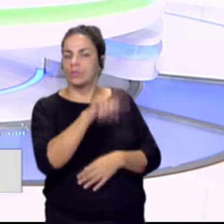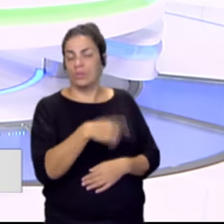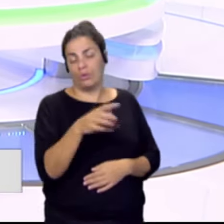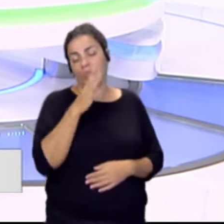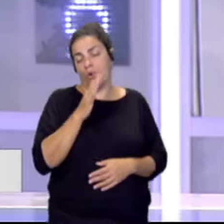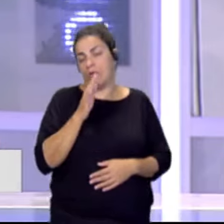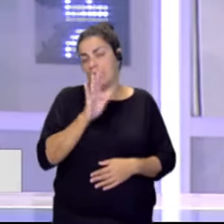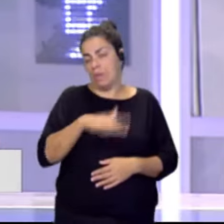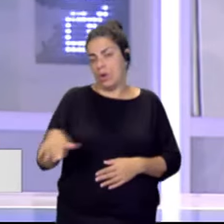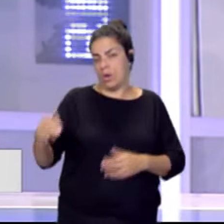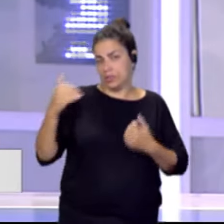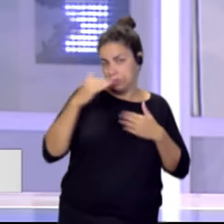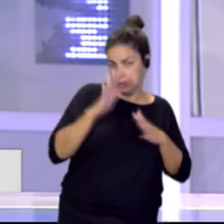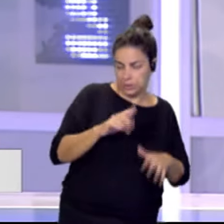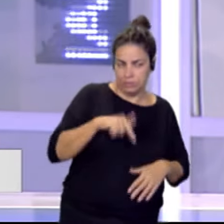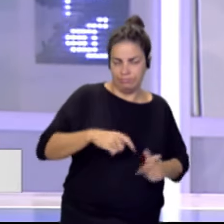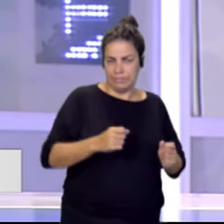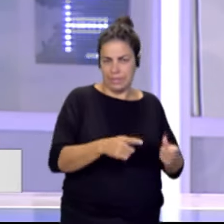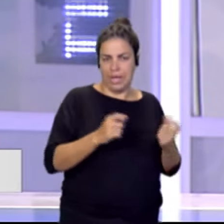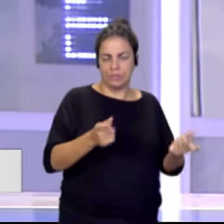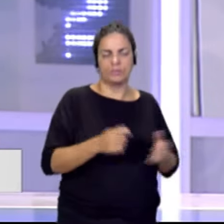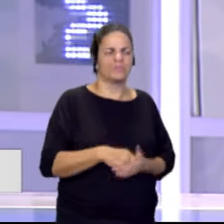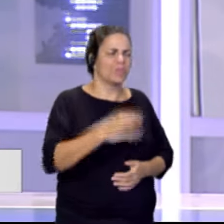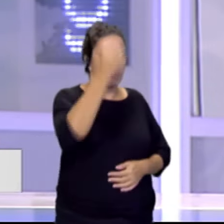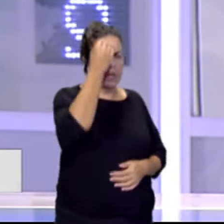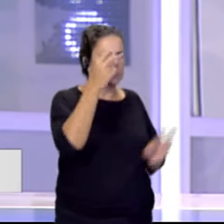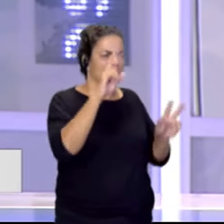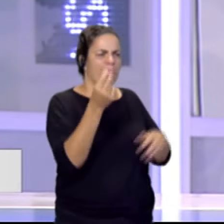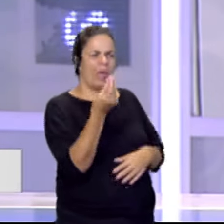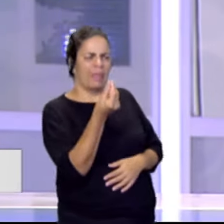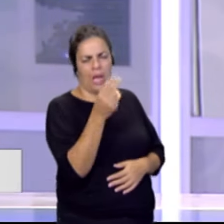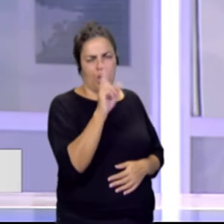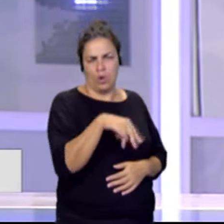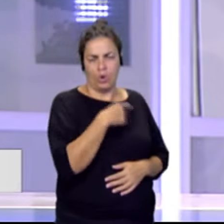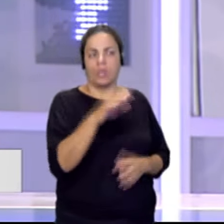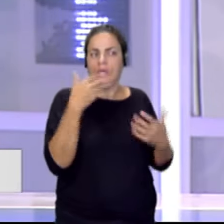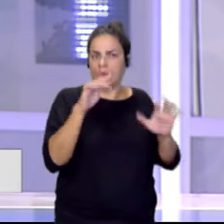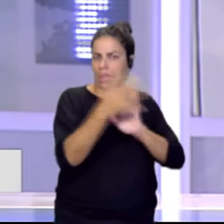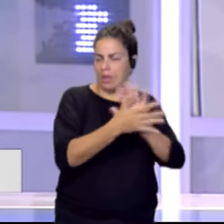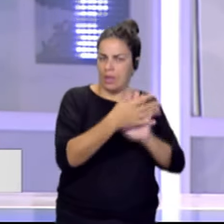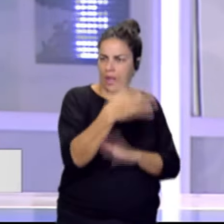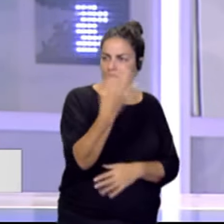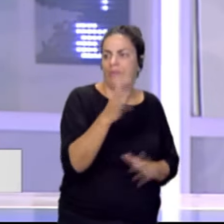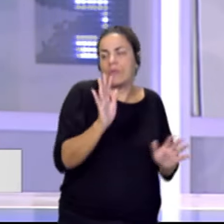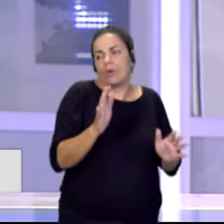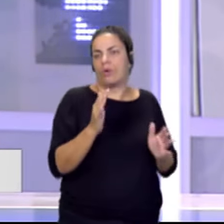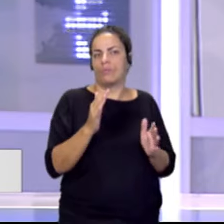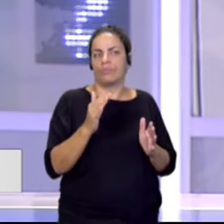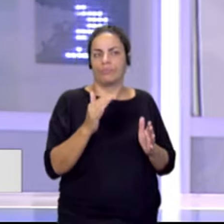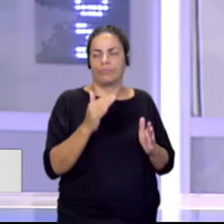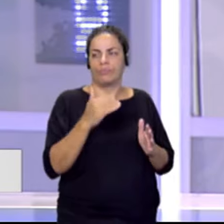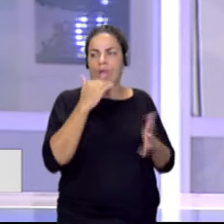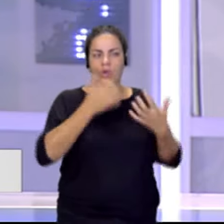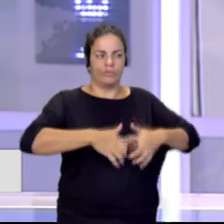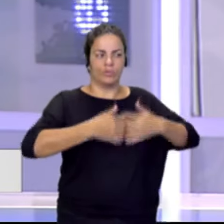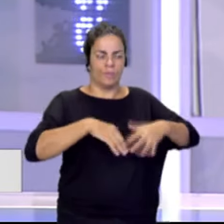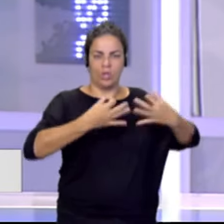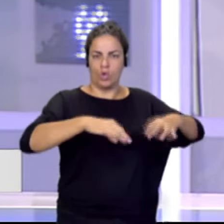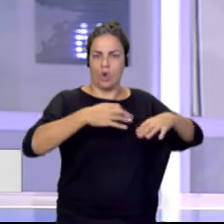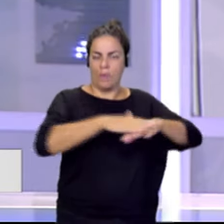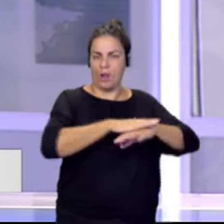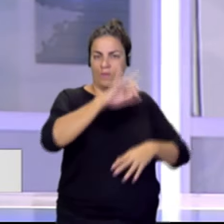dinero, por más que deban afrontar esto, porque es un extra dentro del funcionamiento ordinario del gobierno de Canarias, ¿no? Y además con